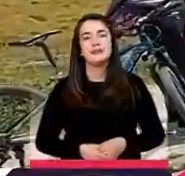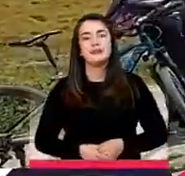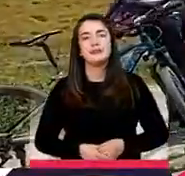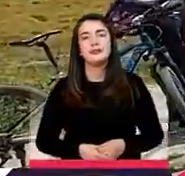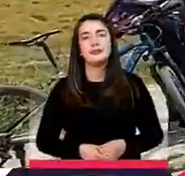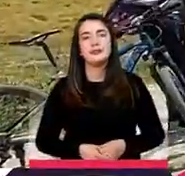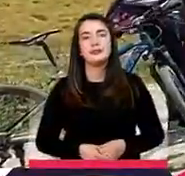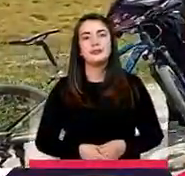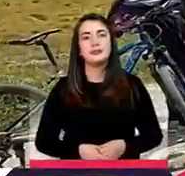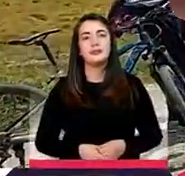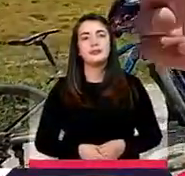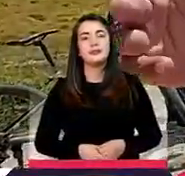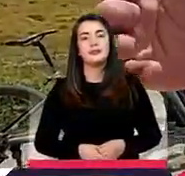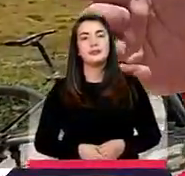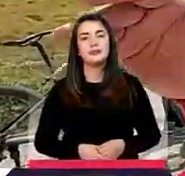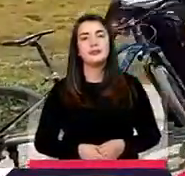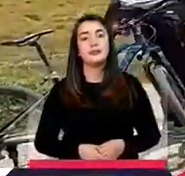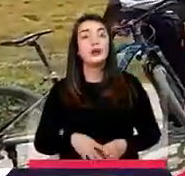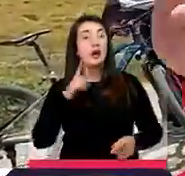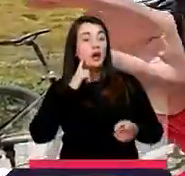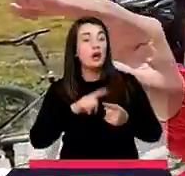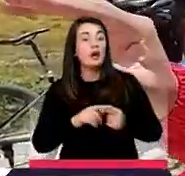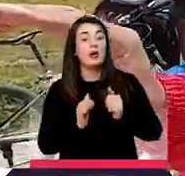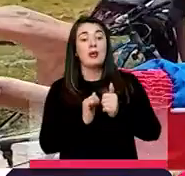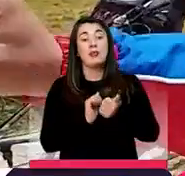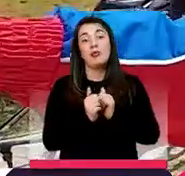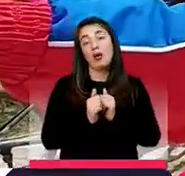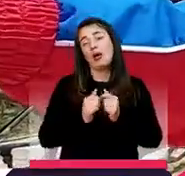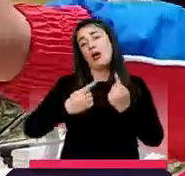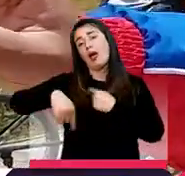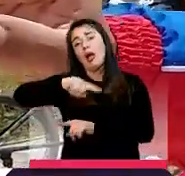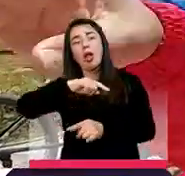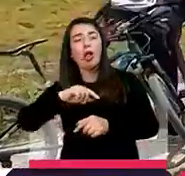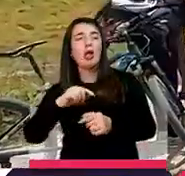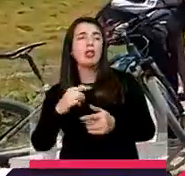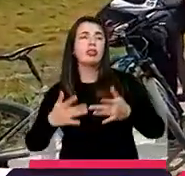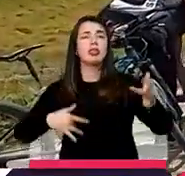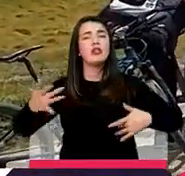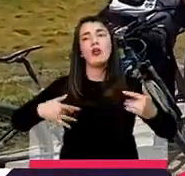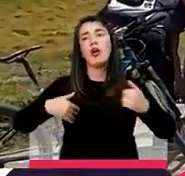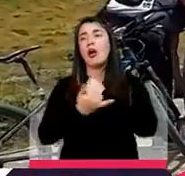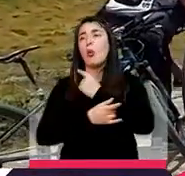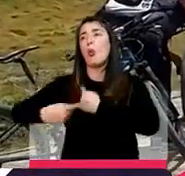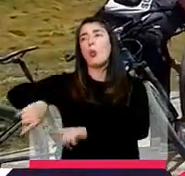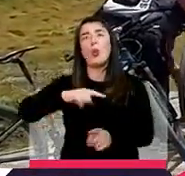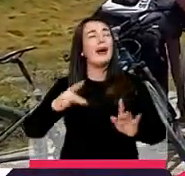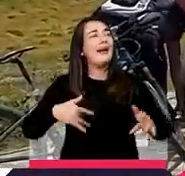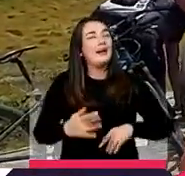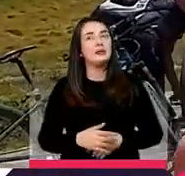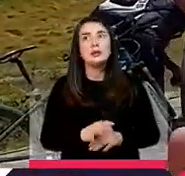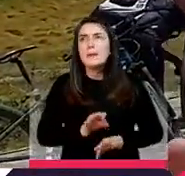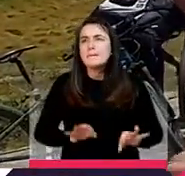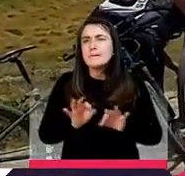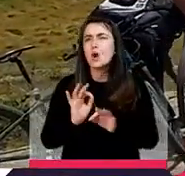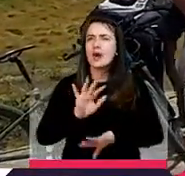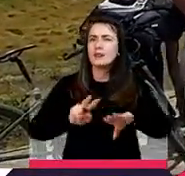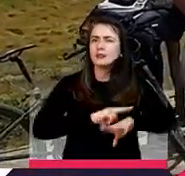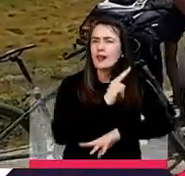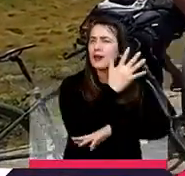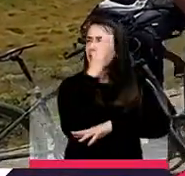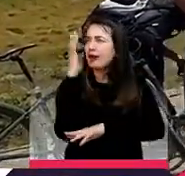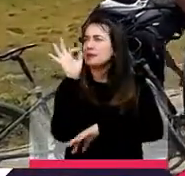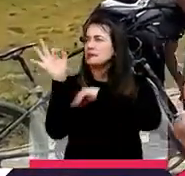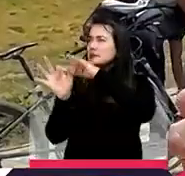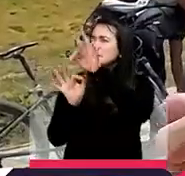No es solamente un paseo en bicicleta y pasarla rico, sino que se den cuenta que la naturaleza necesita de nuestro cuidado.